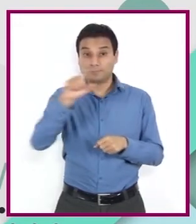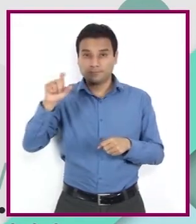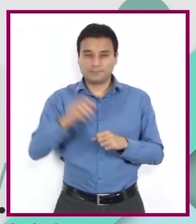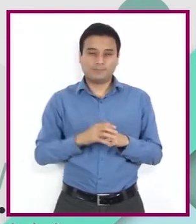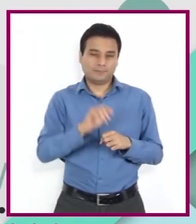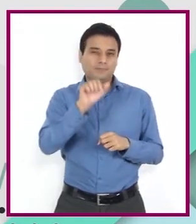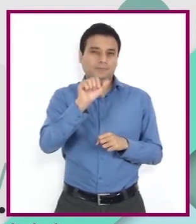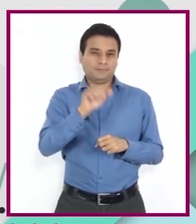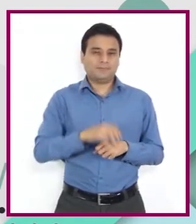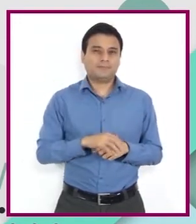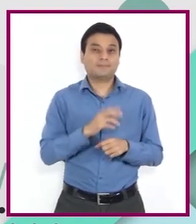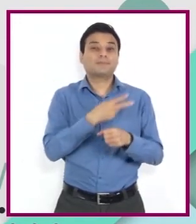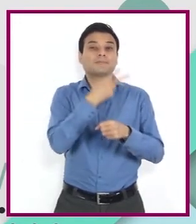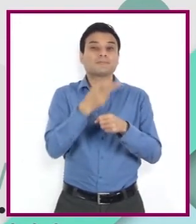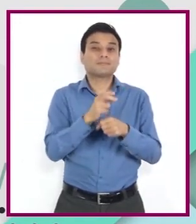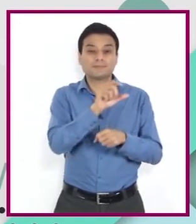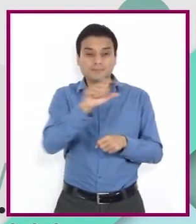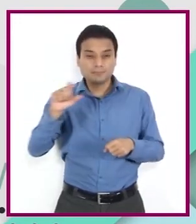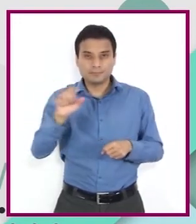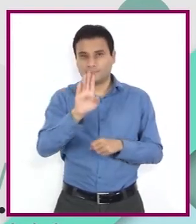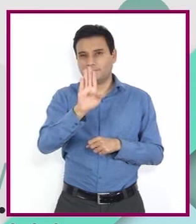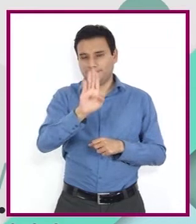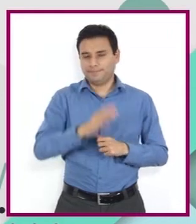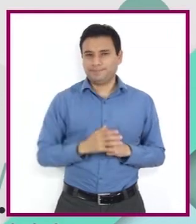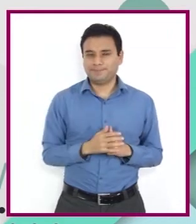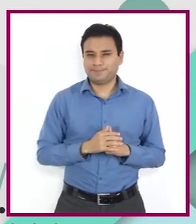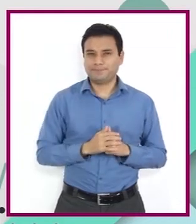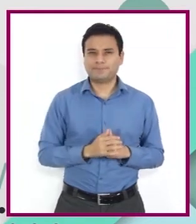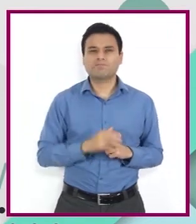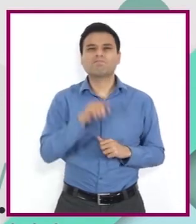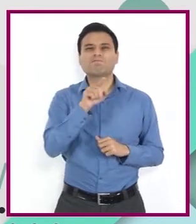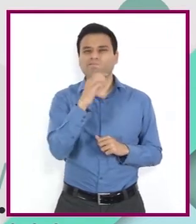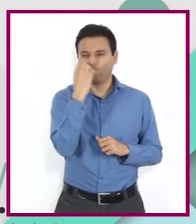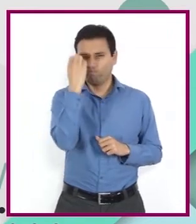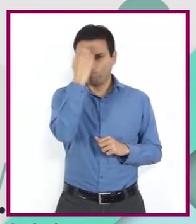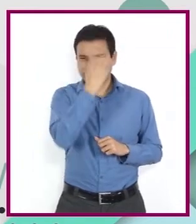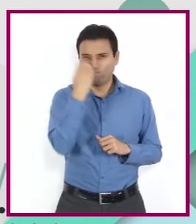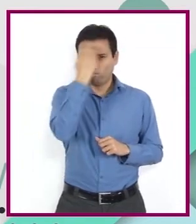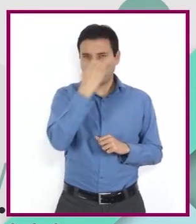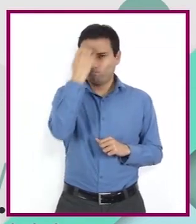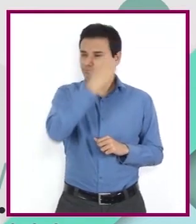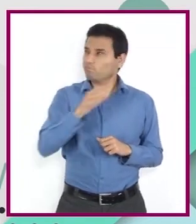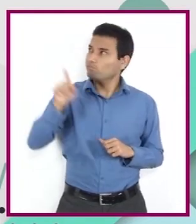fila están los valores de la magnitud B. Ustedes analicen los datos que